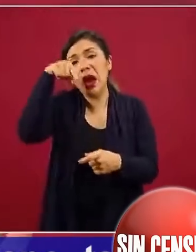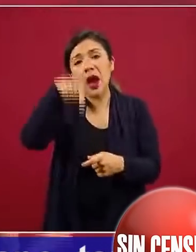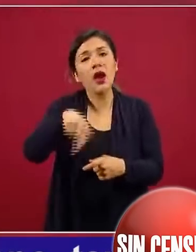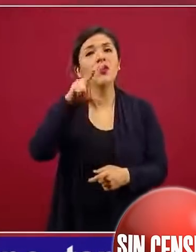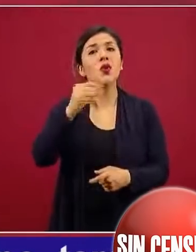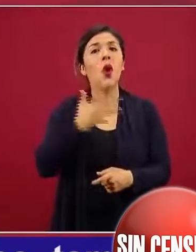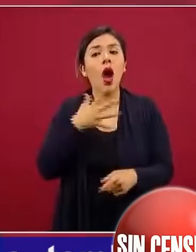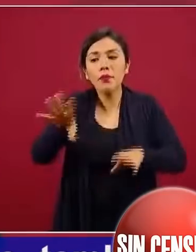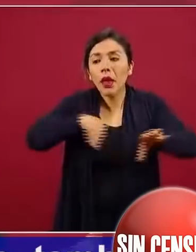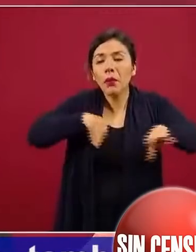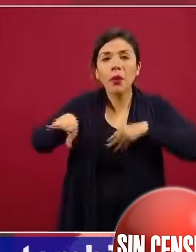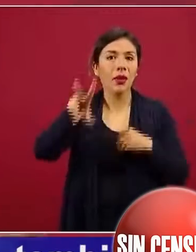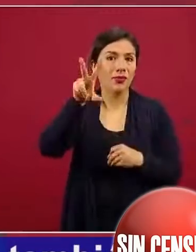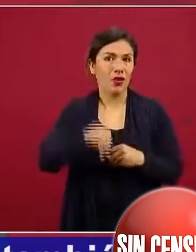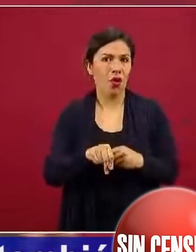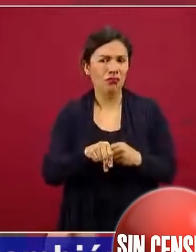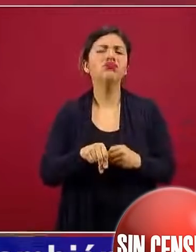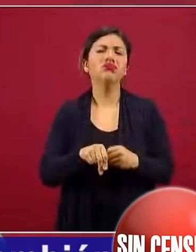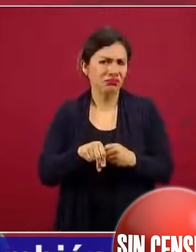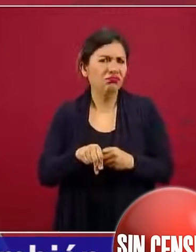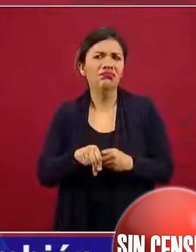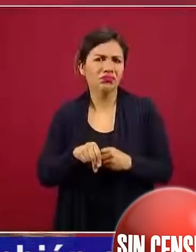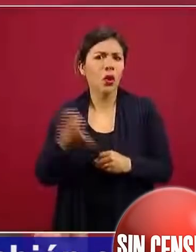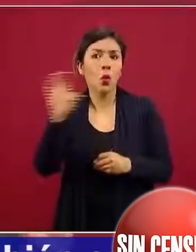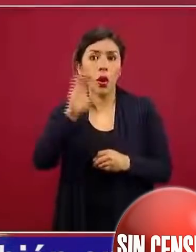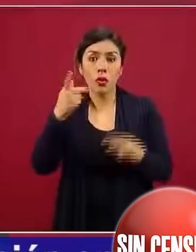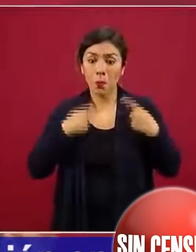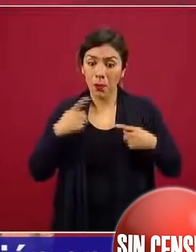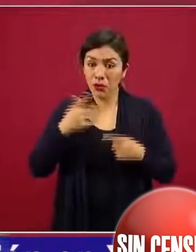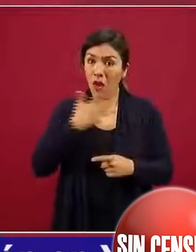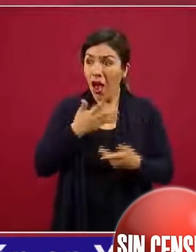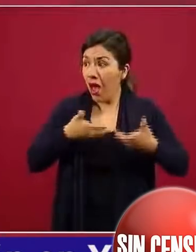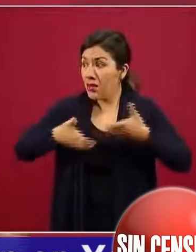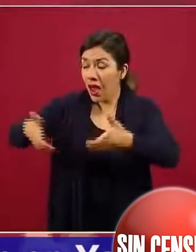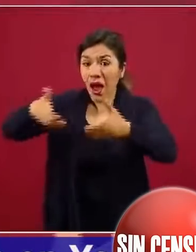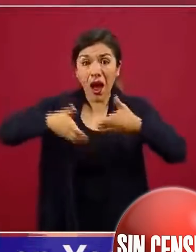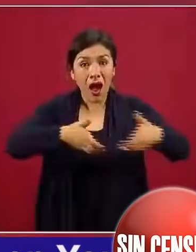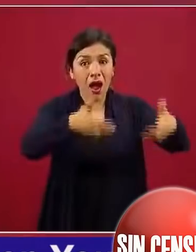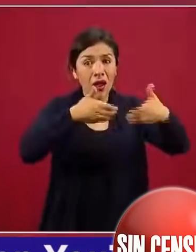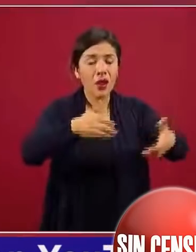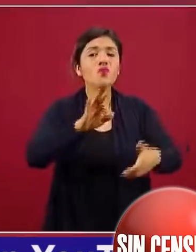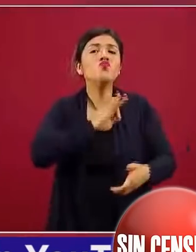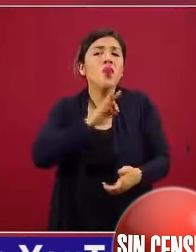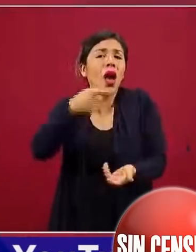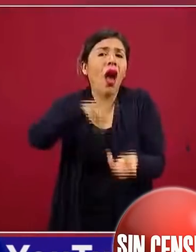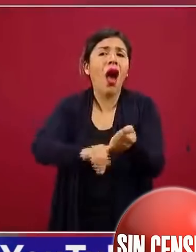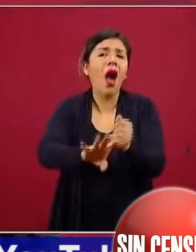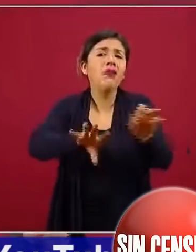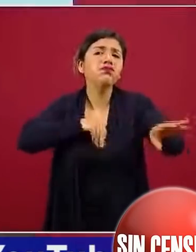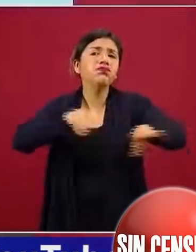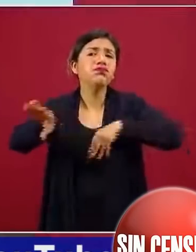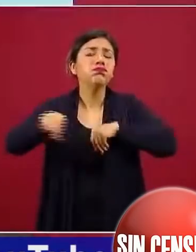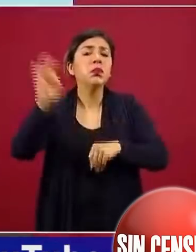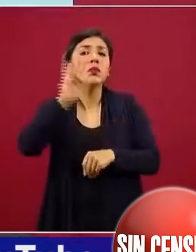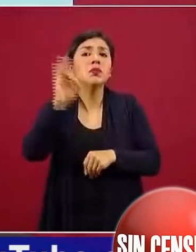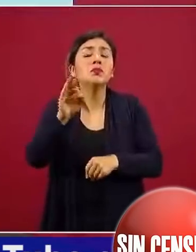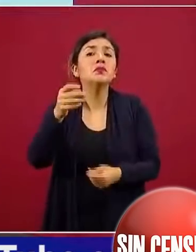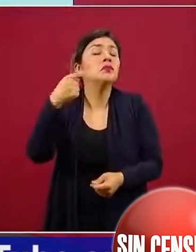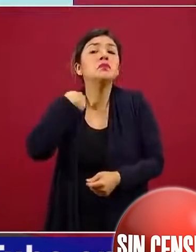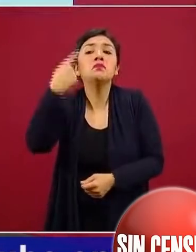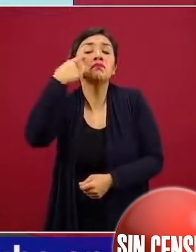no haya contagios. Todo momento, cuando haya personas en la vía pública, puede haber contagios. Si provienen de